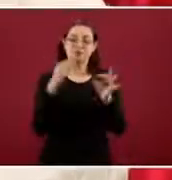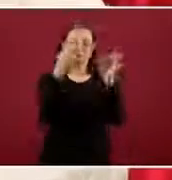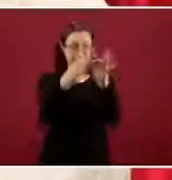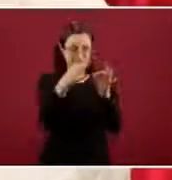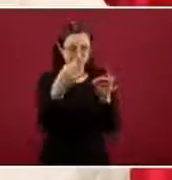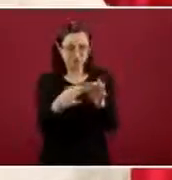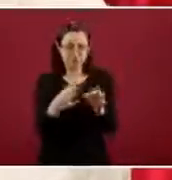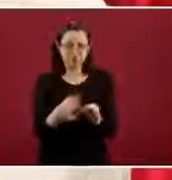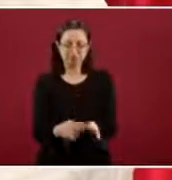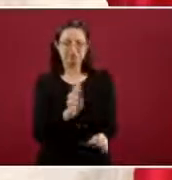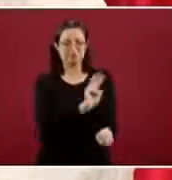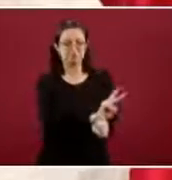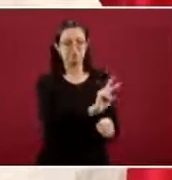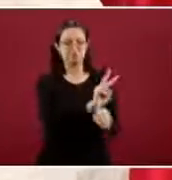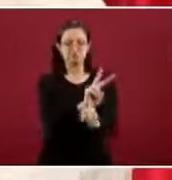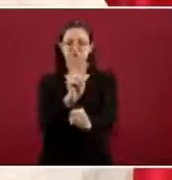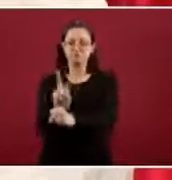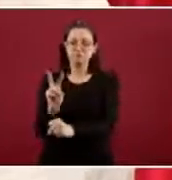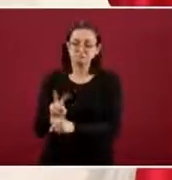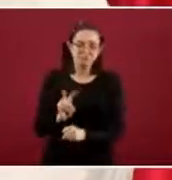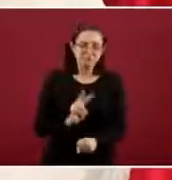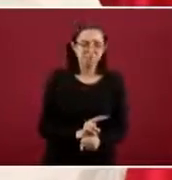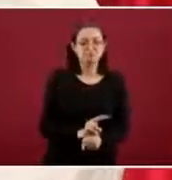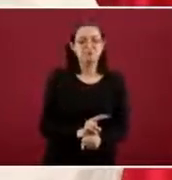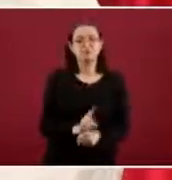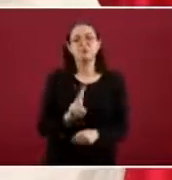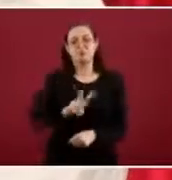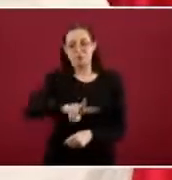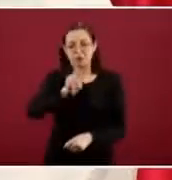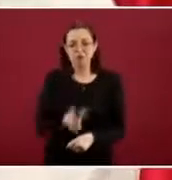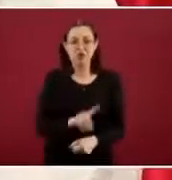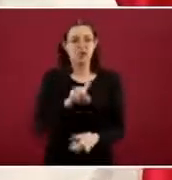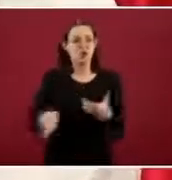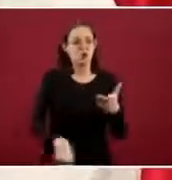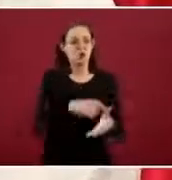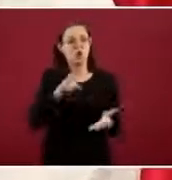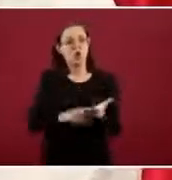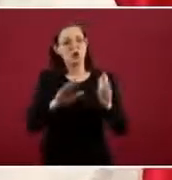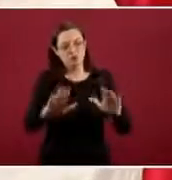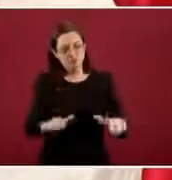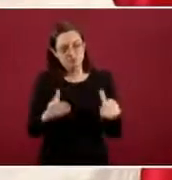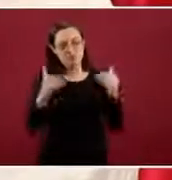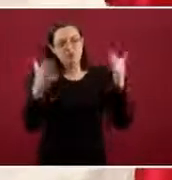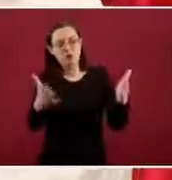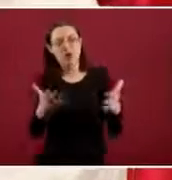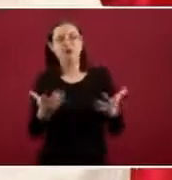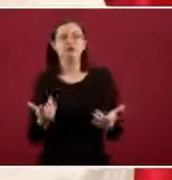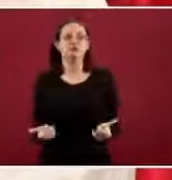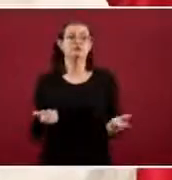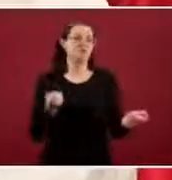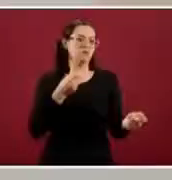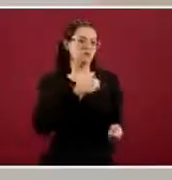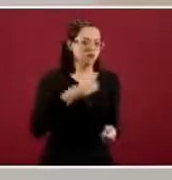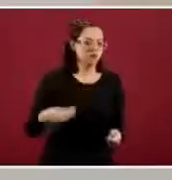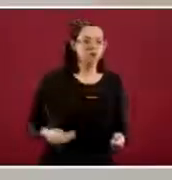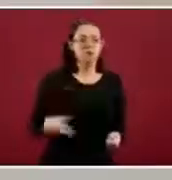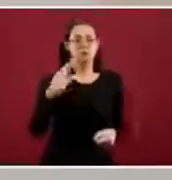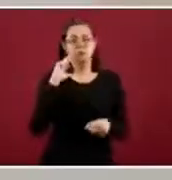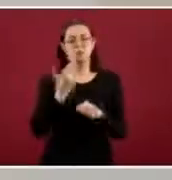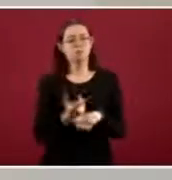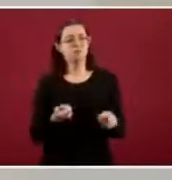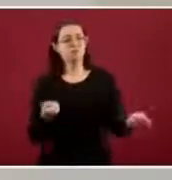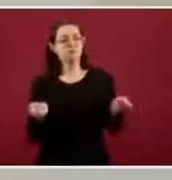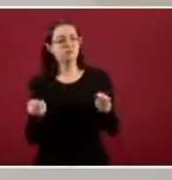cumplan y se hagan efectivas, supervisando que los espacios públicos que son regulados en el nivel municipal